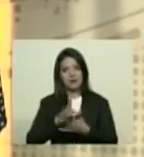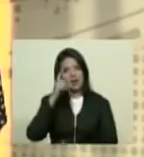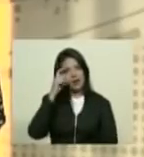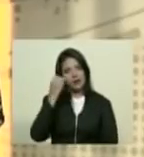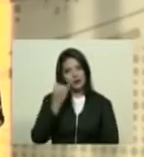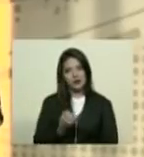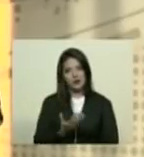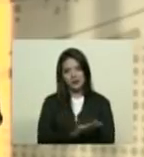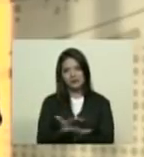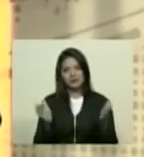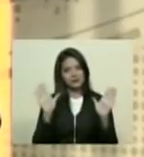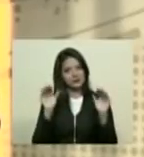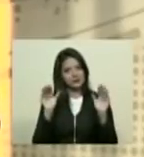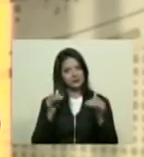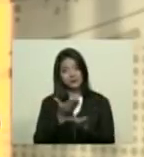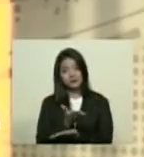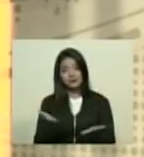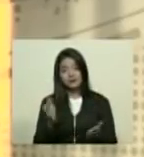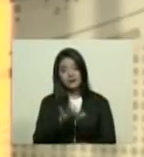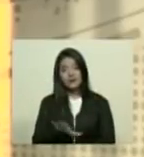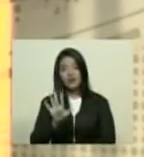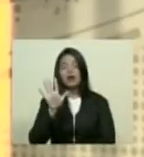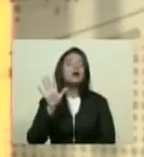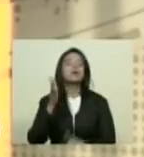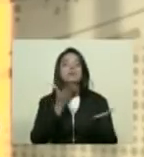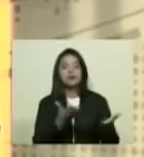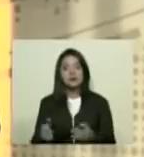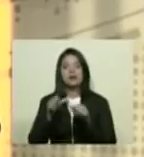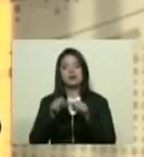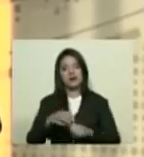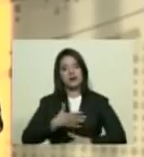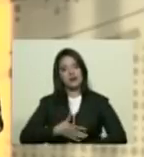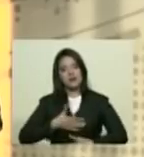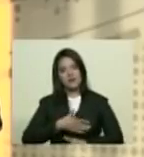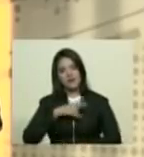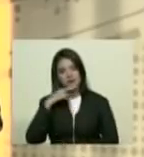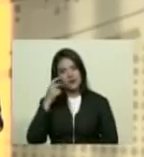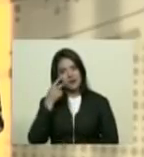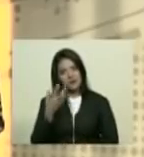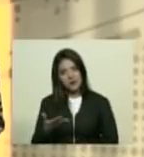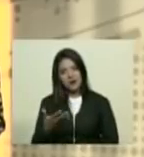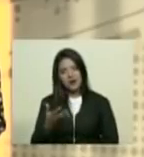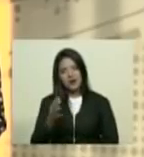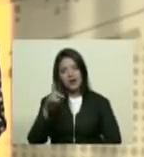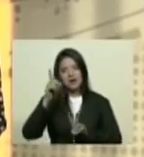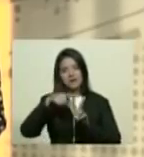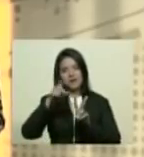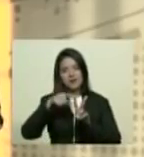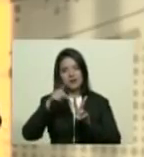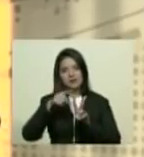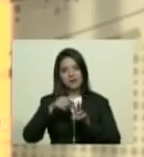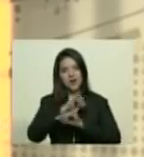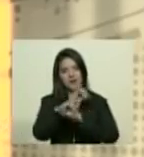Correa, se despiden en nombre de todo nuestro equipo, invitándolos a seguir disfrutando de la programación que les ofrece Venezolana de Televisión. Feliz comienzo de semana.